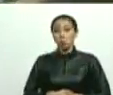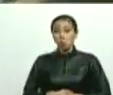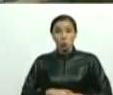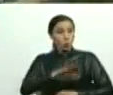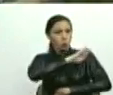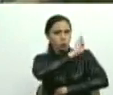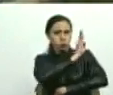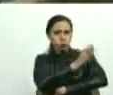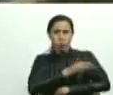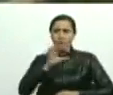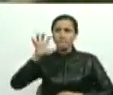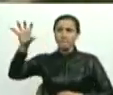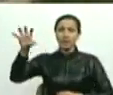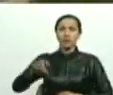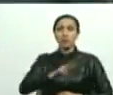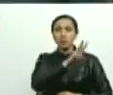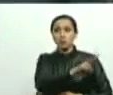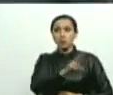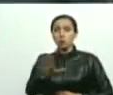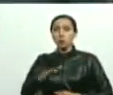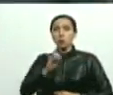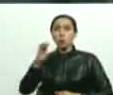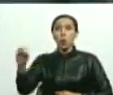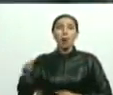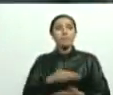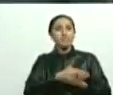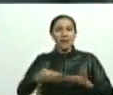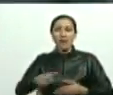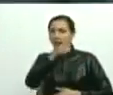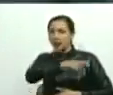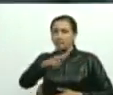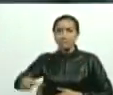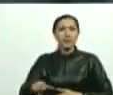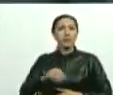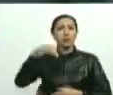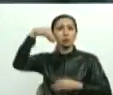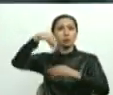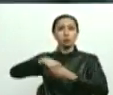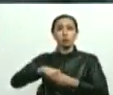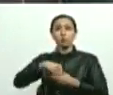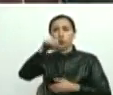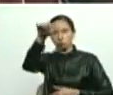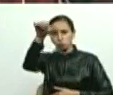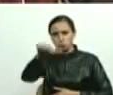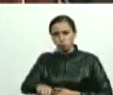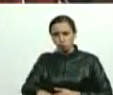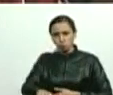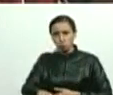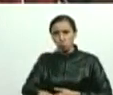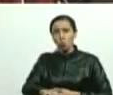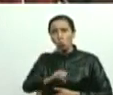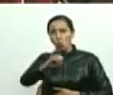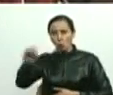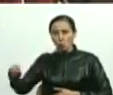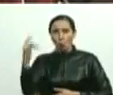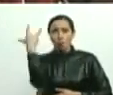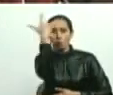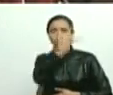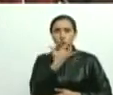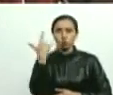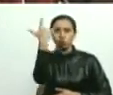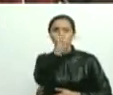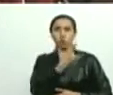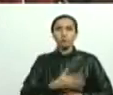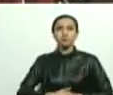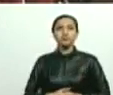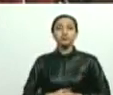de más de 200 millones de habitantes en el sur occidente del África.